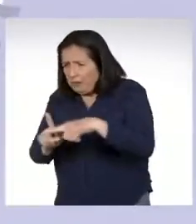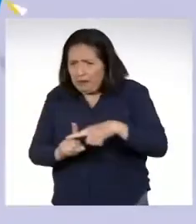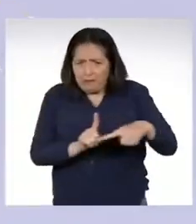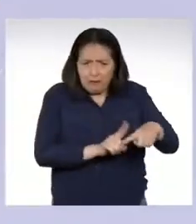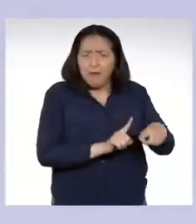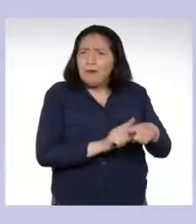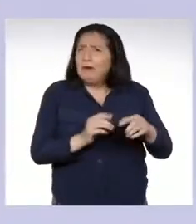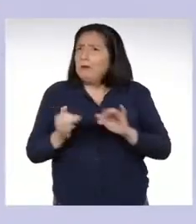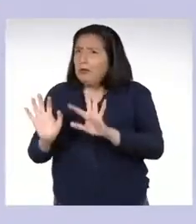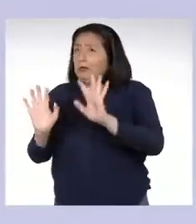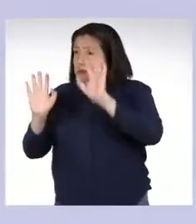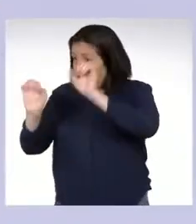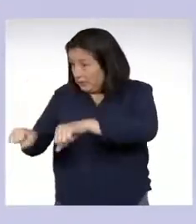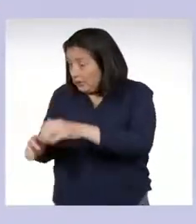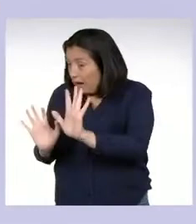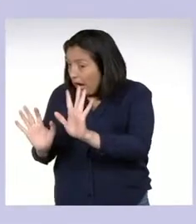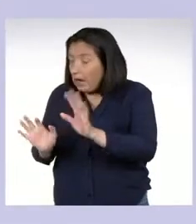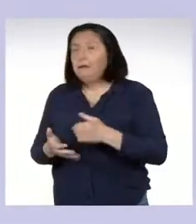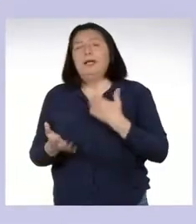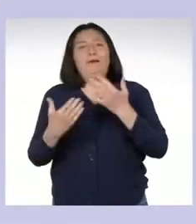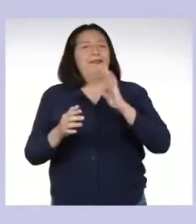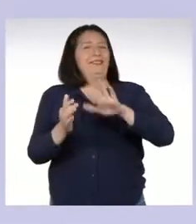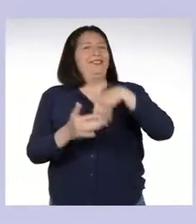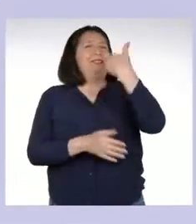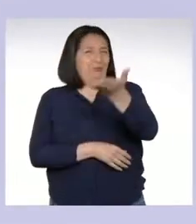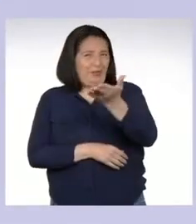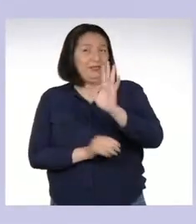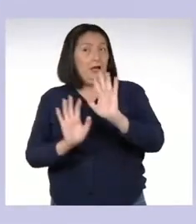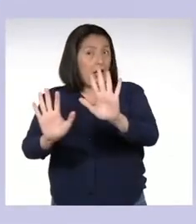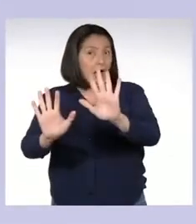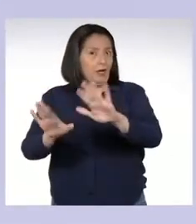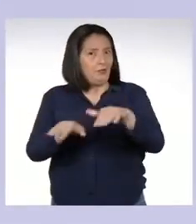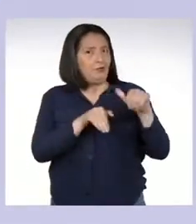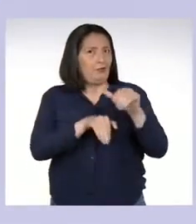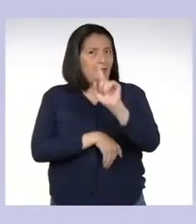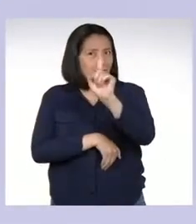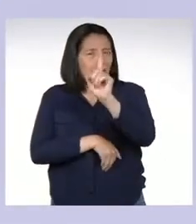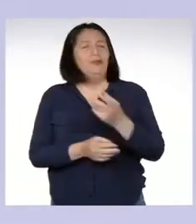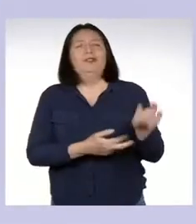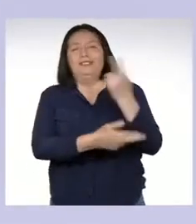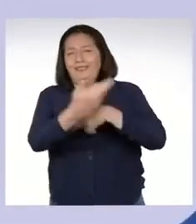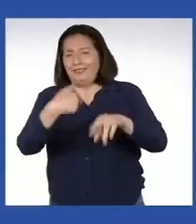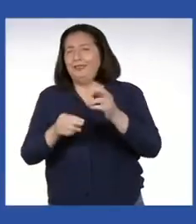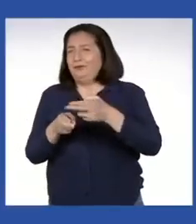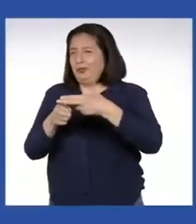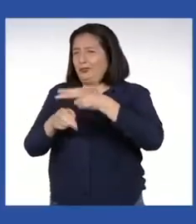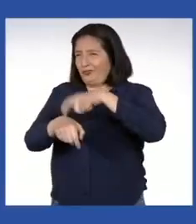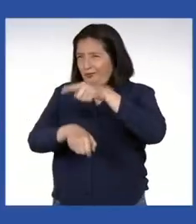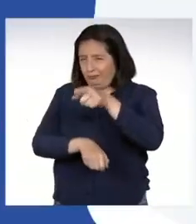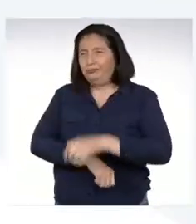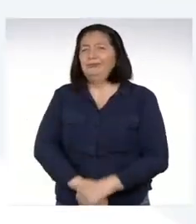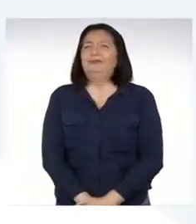número? ¡Sí la hay! Pero hablaremos de eso en el siguiente bloque. No se muevan, que volvemos en unos minutitos.